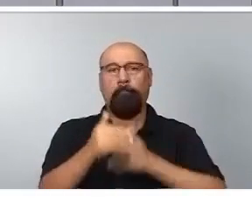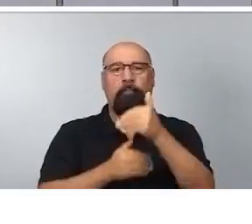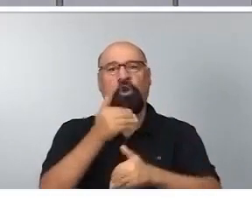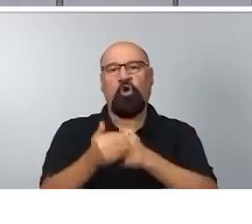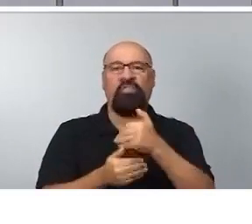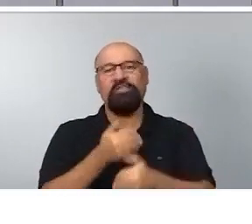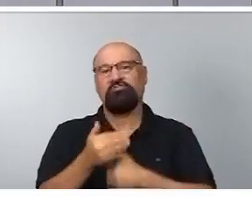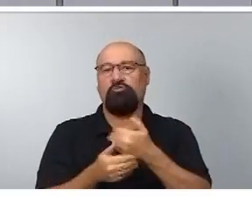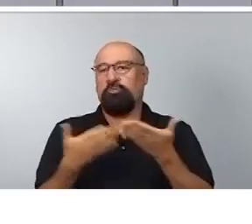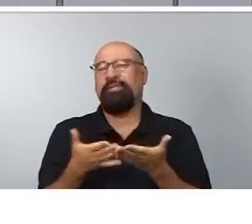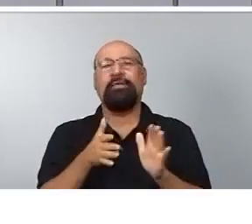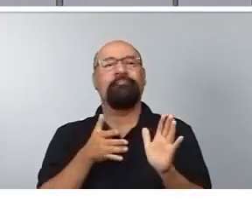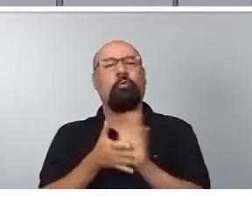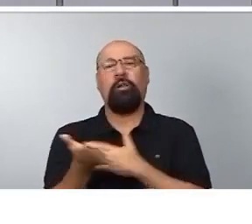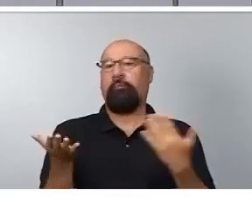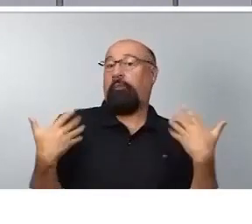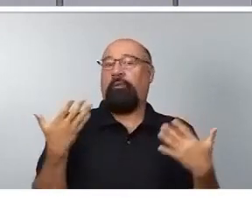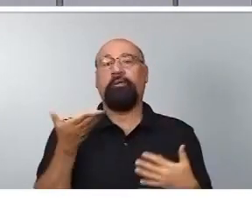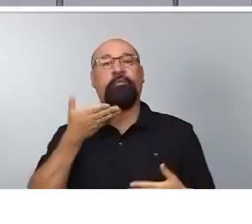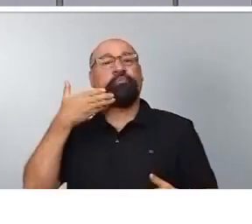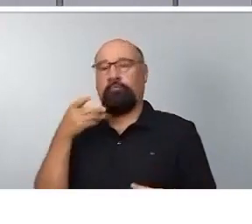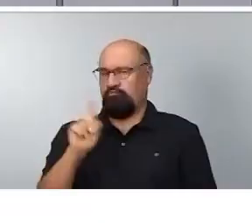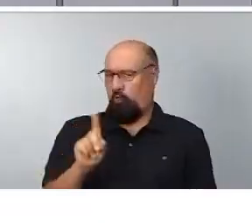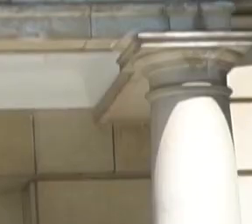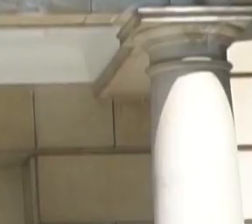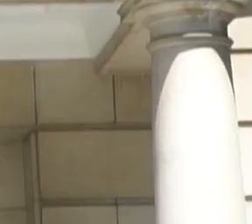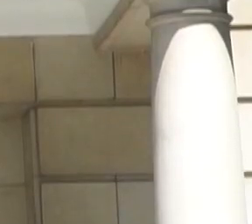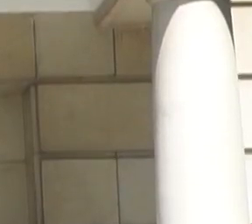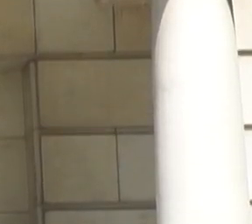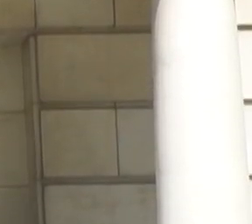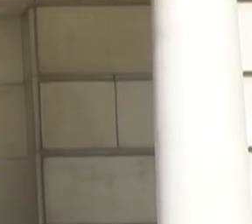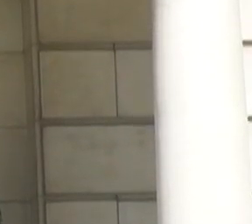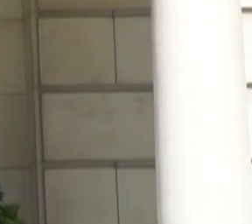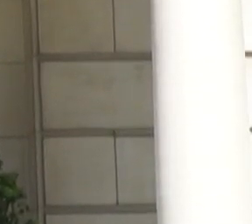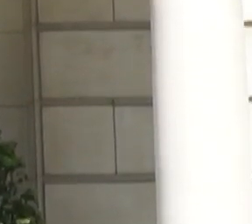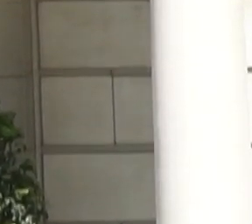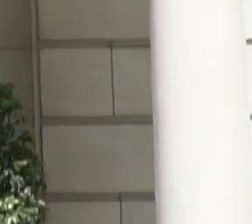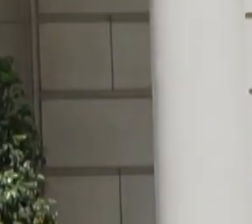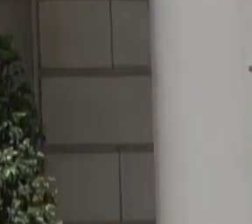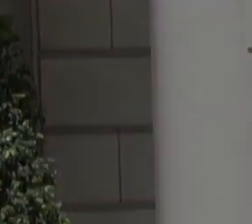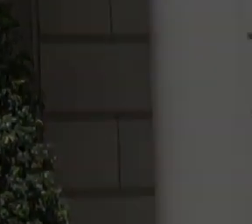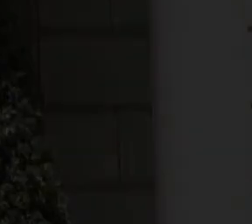red social x que se encuentra bien alegando que España estará magníficamente representada